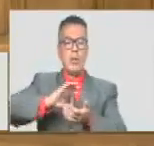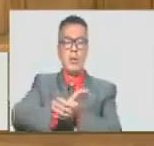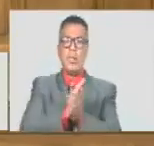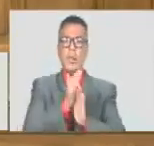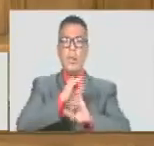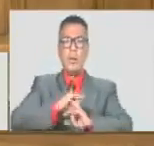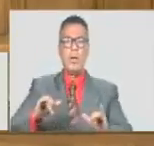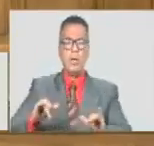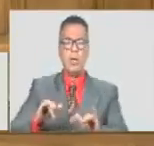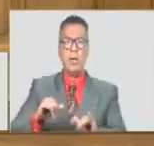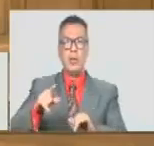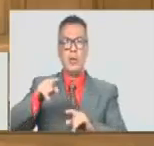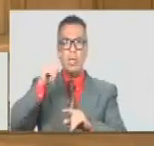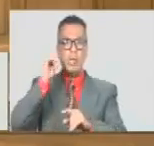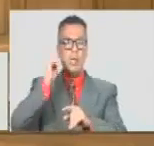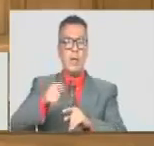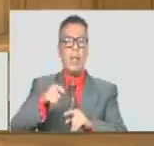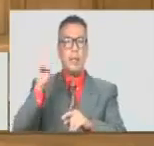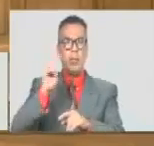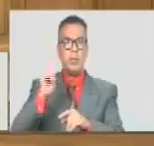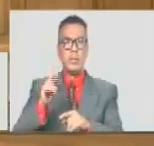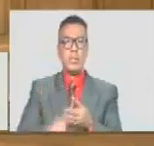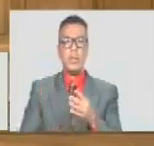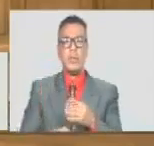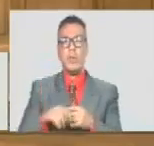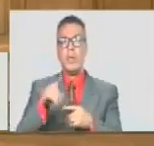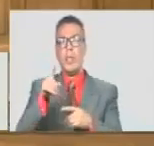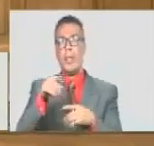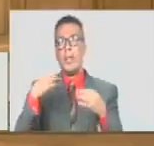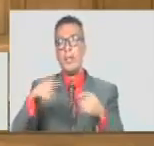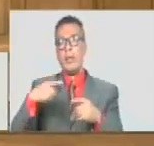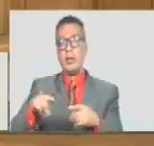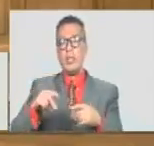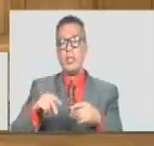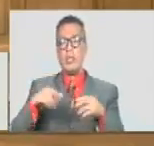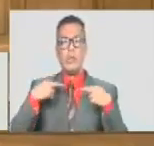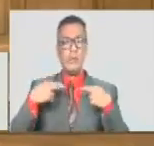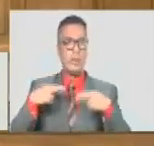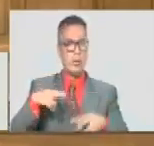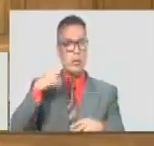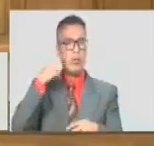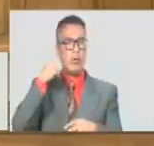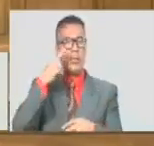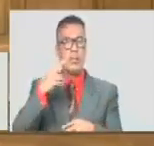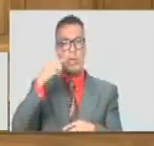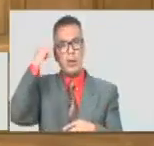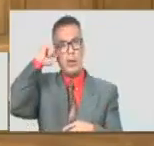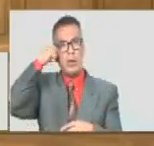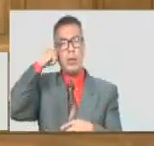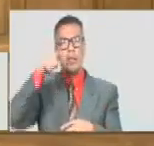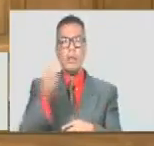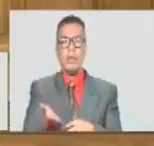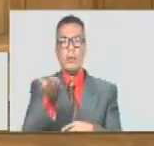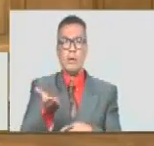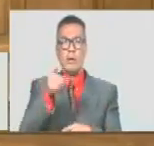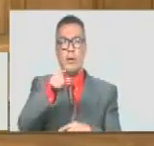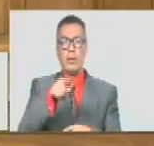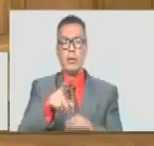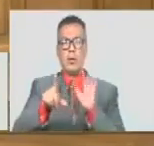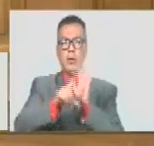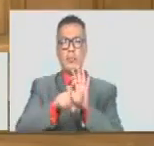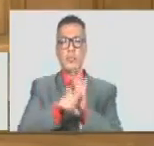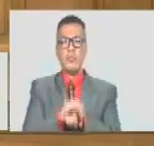en 1854, aunque realmente no le otorgó casi que ningún derecho a los afrodescendientes, pero bueno, hay que recordar, es importante esa